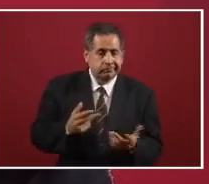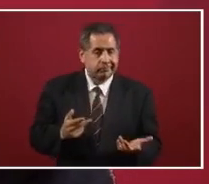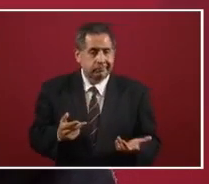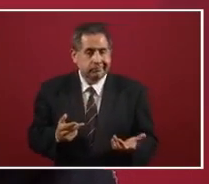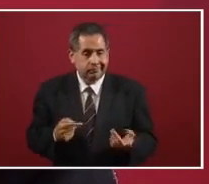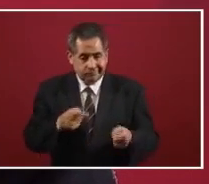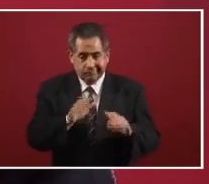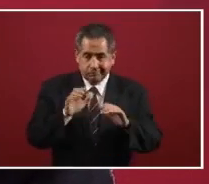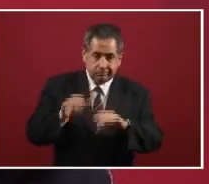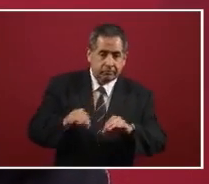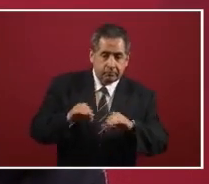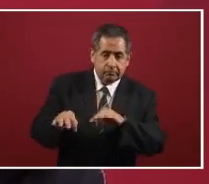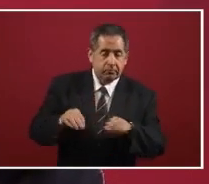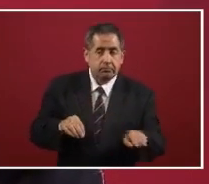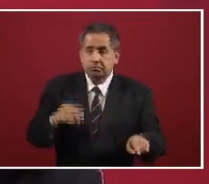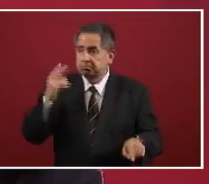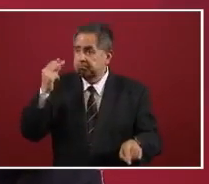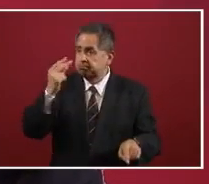trabajo,